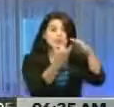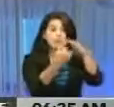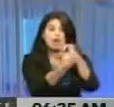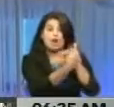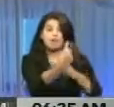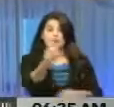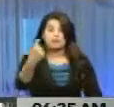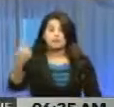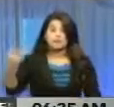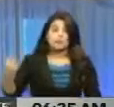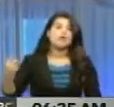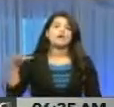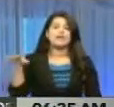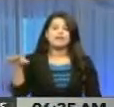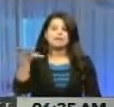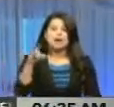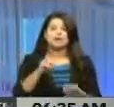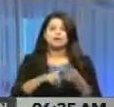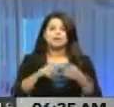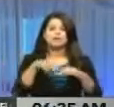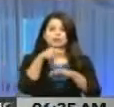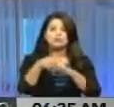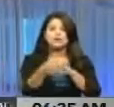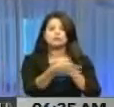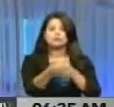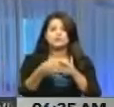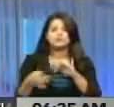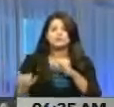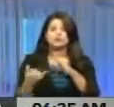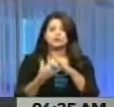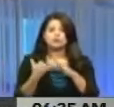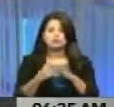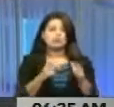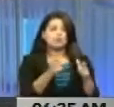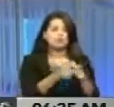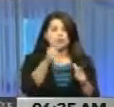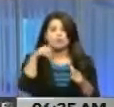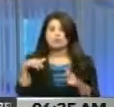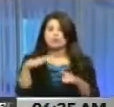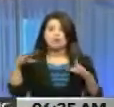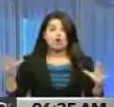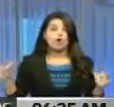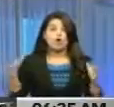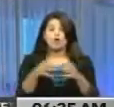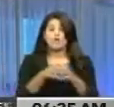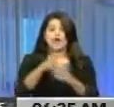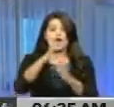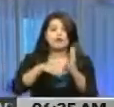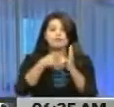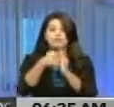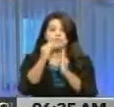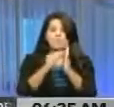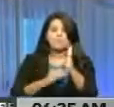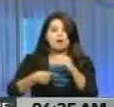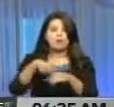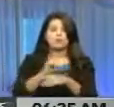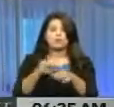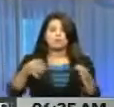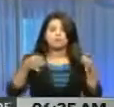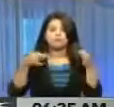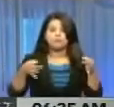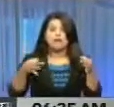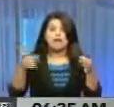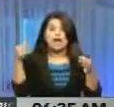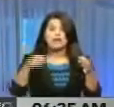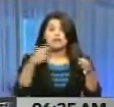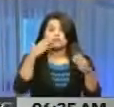municipal, regional, nacional, el poder popular, los grupos independientes, los hemos puesto en una sola agenda de trabajo y llevamos cuantificados